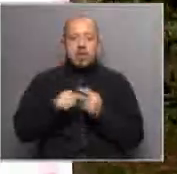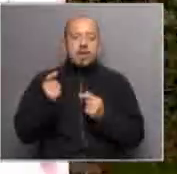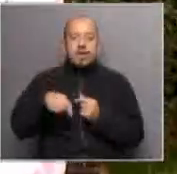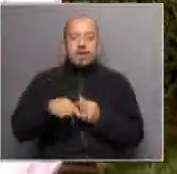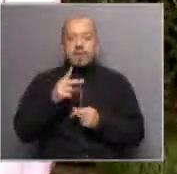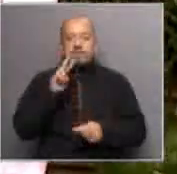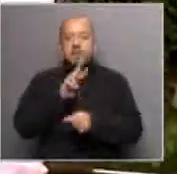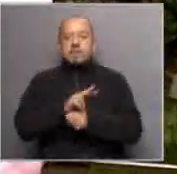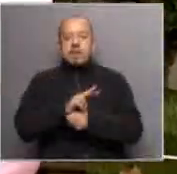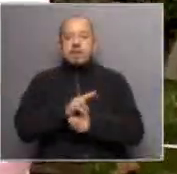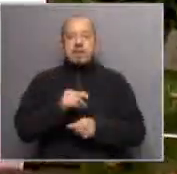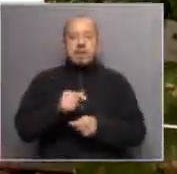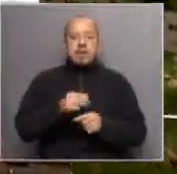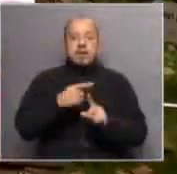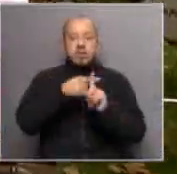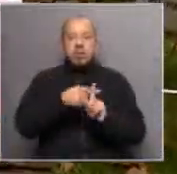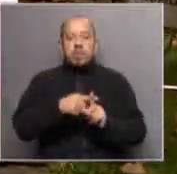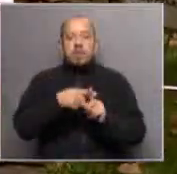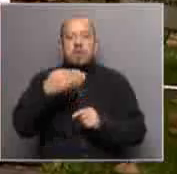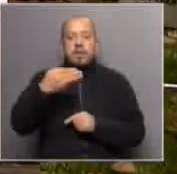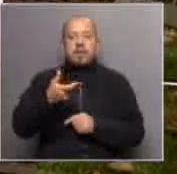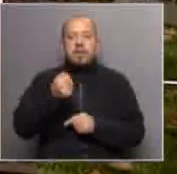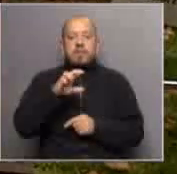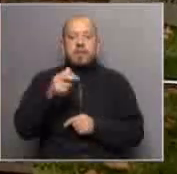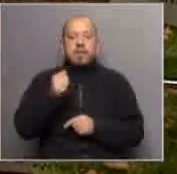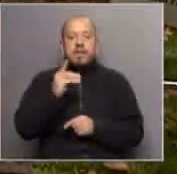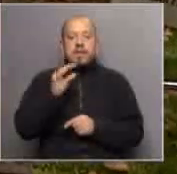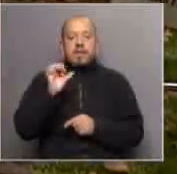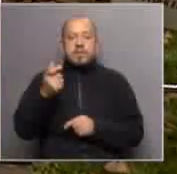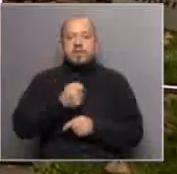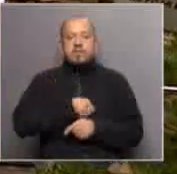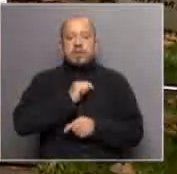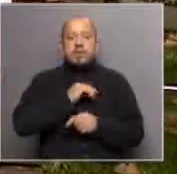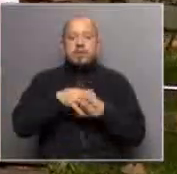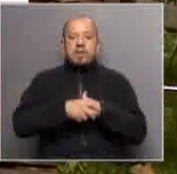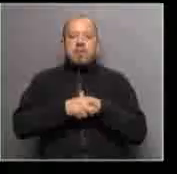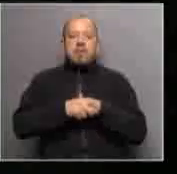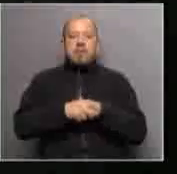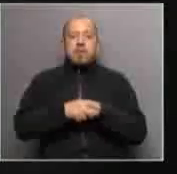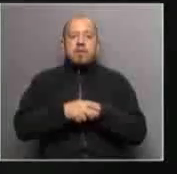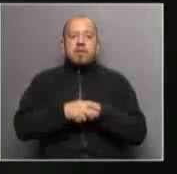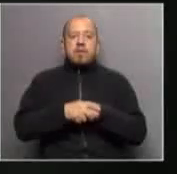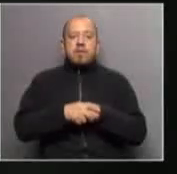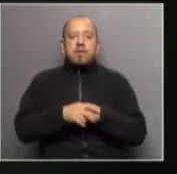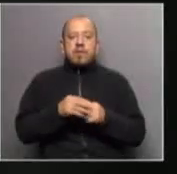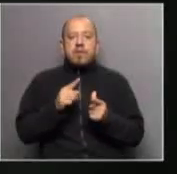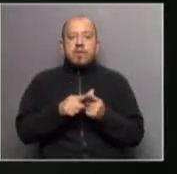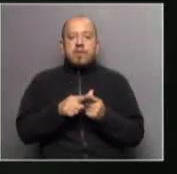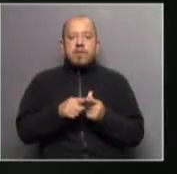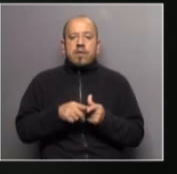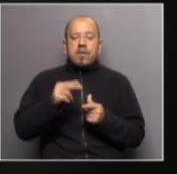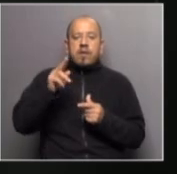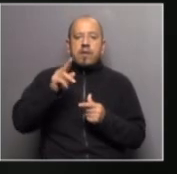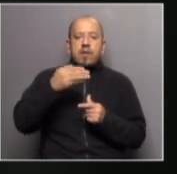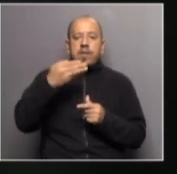visitar la tumba de Barradas, que había sido su gran amigo en España. Eso lo hizo el último día antes de irse. Perdóname, sí. Con respecto a Barradas,